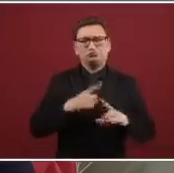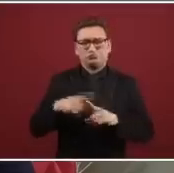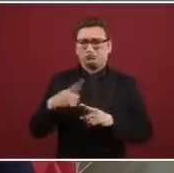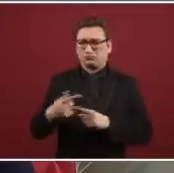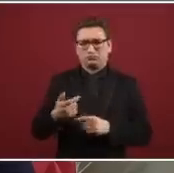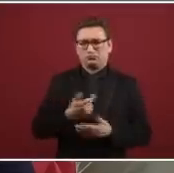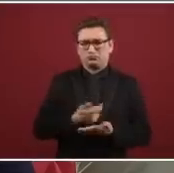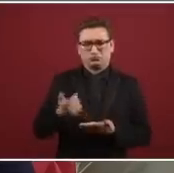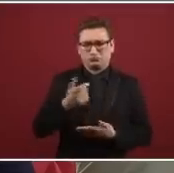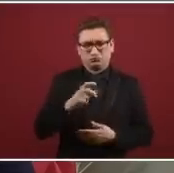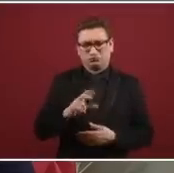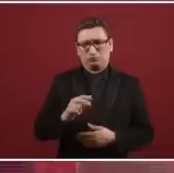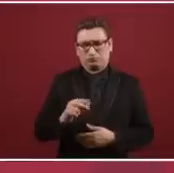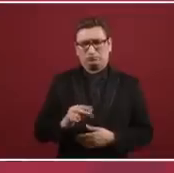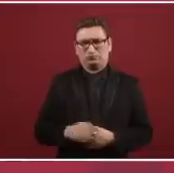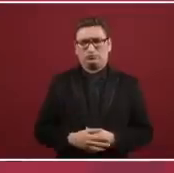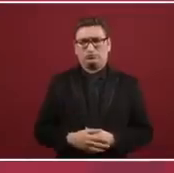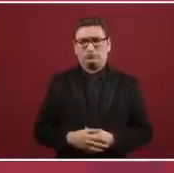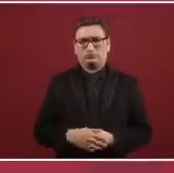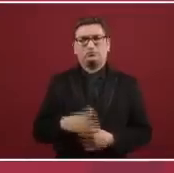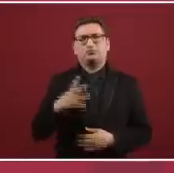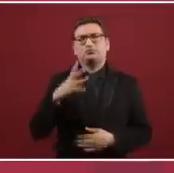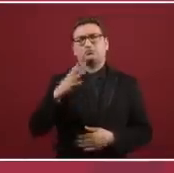Más adelante lo vamos a hacer,